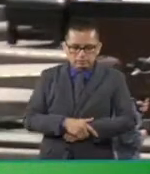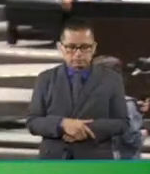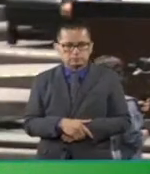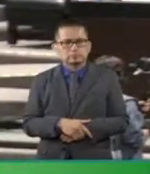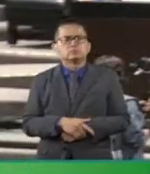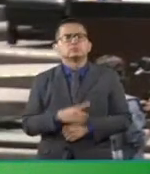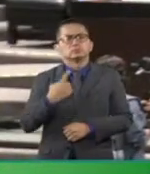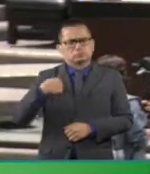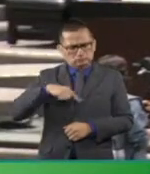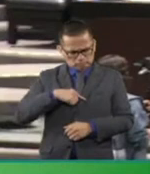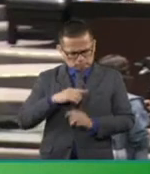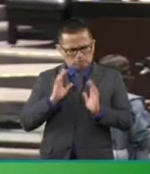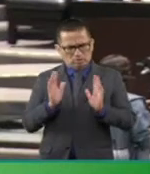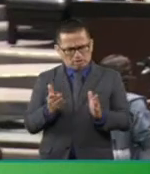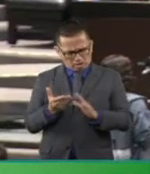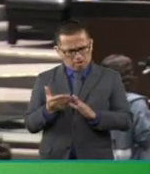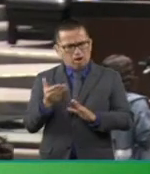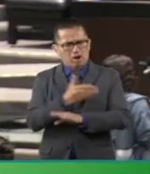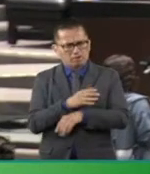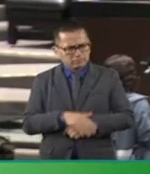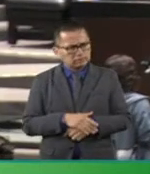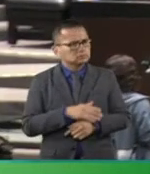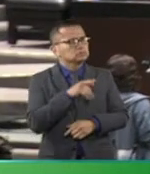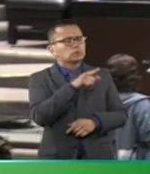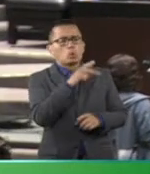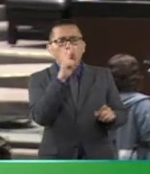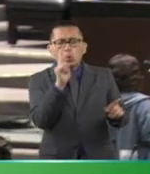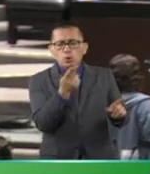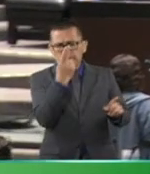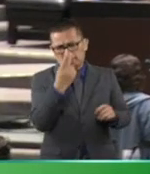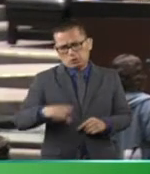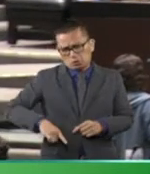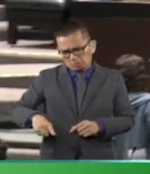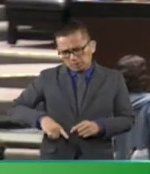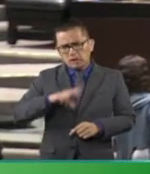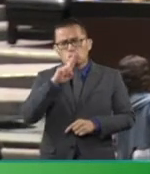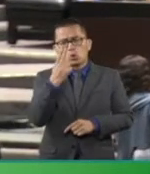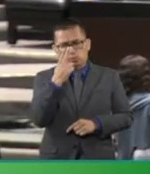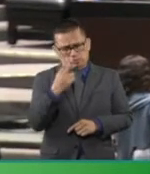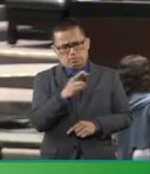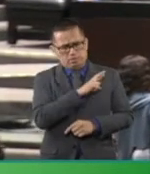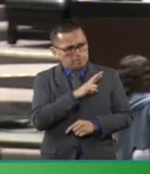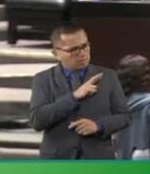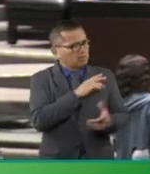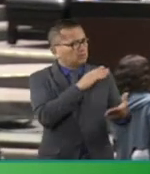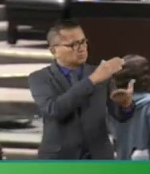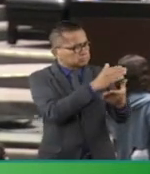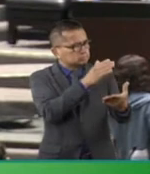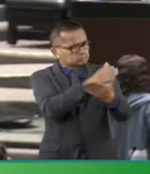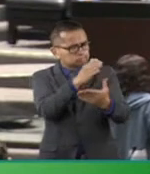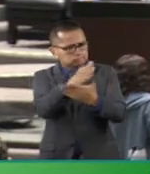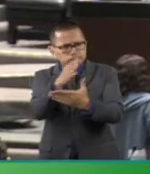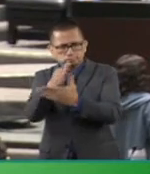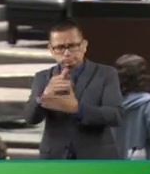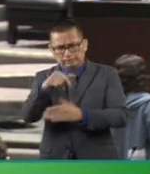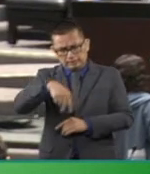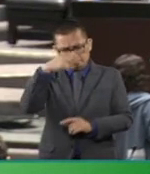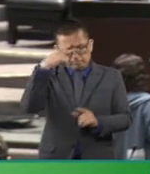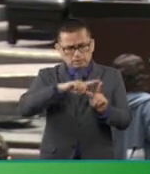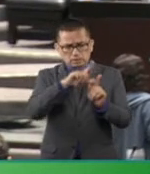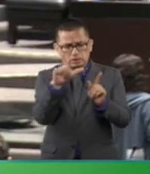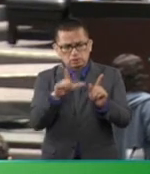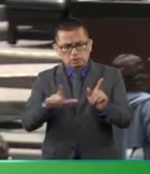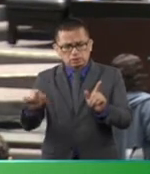universidades públicas y privadas de todo el país por eso sabemos que las y los jóvenes de